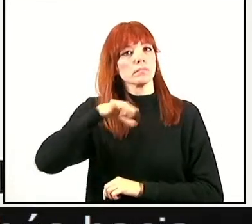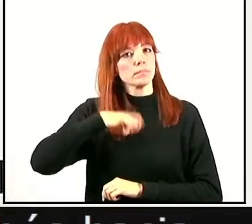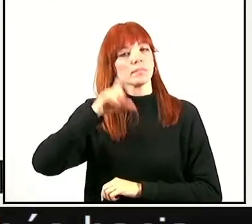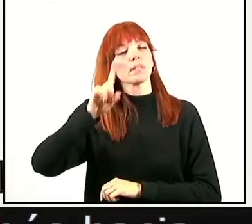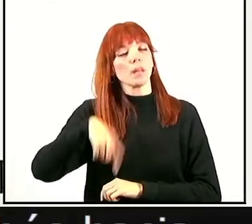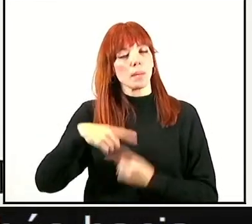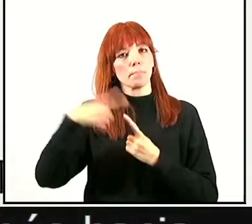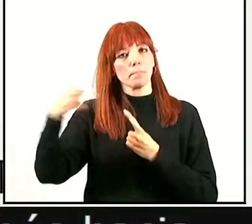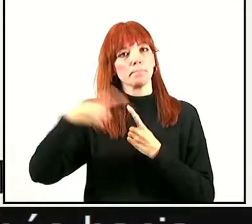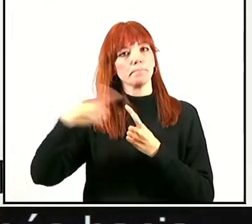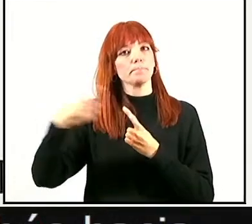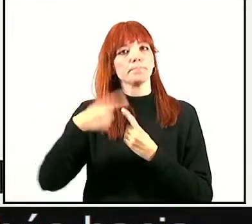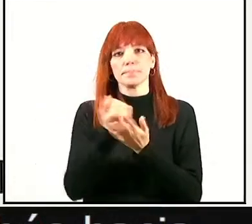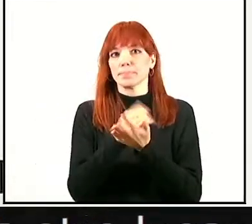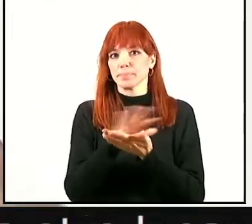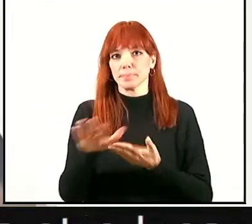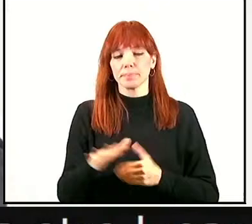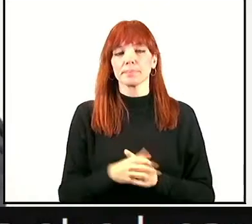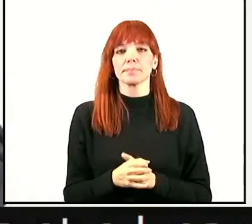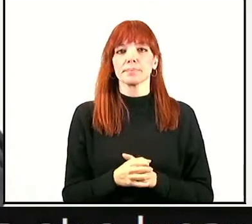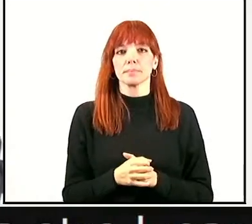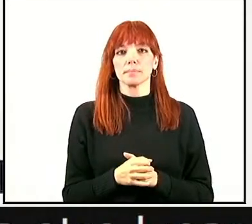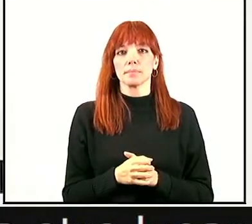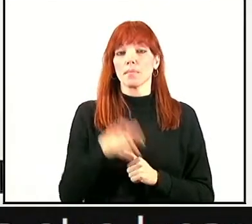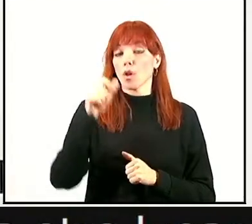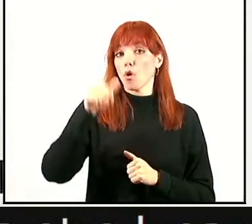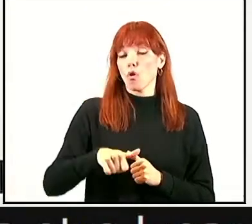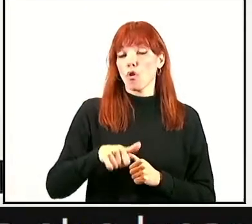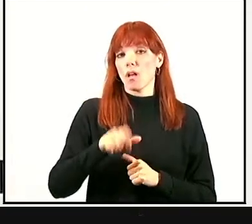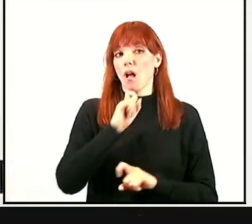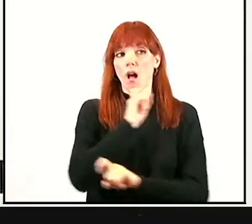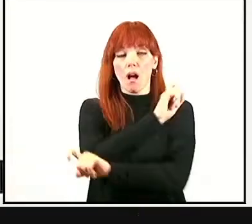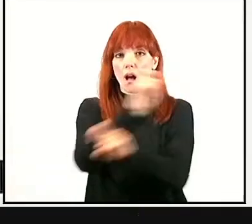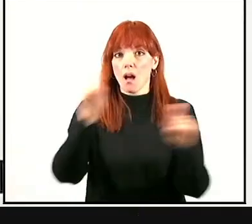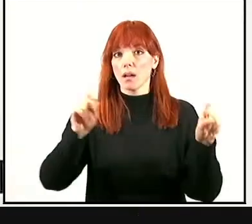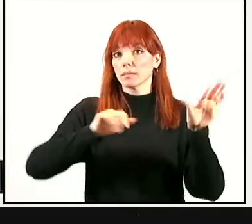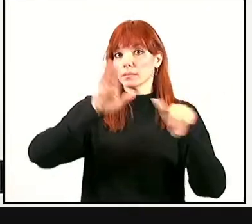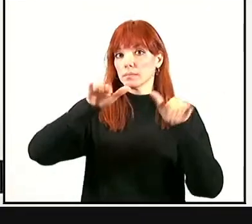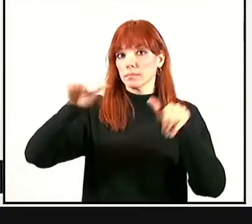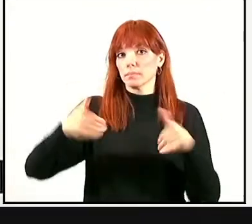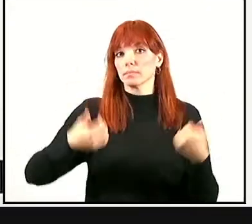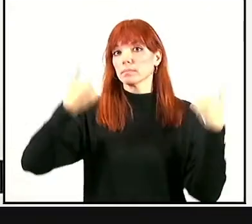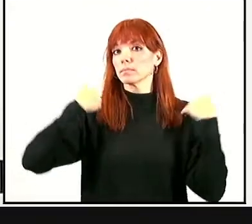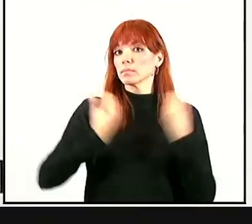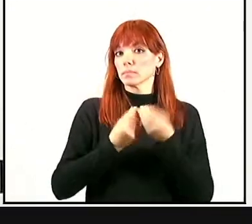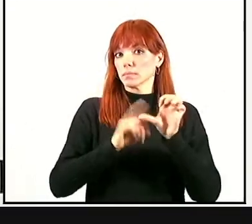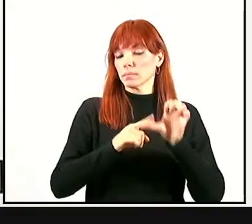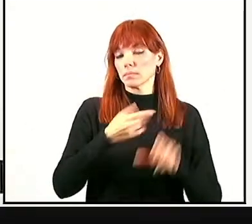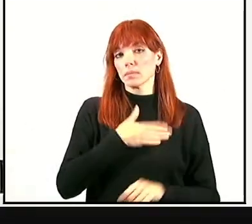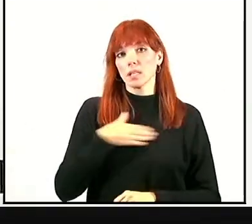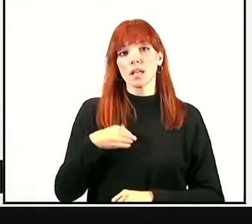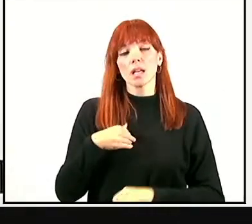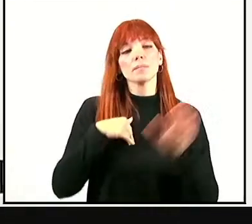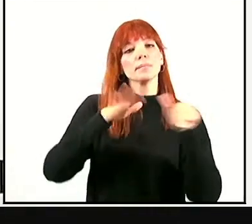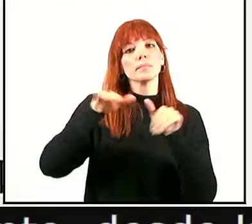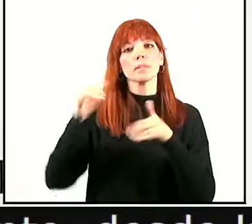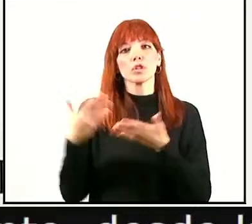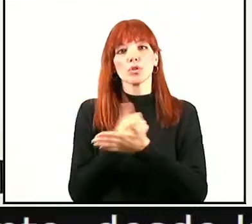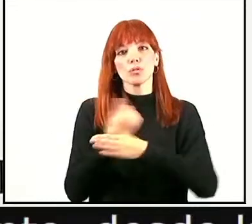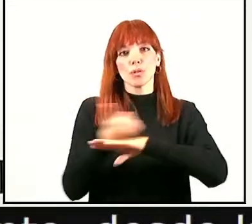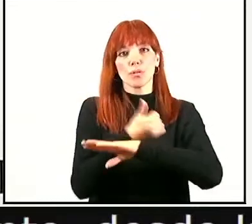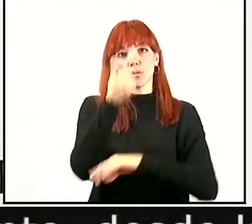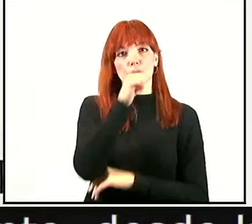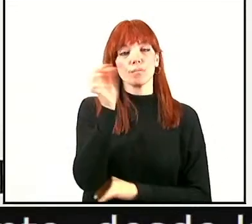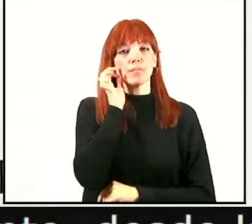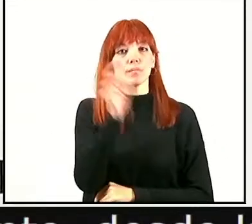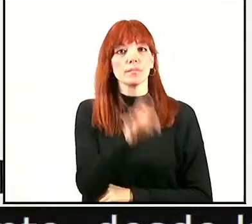gratuito. Nosotros hoy queríamos hacer un llamamiento. Desde la Junta de Extremadura queríamos hacer un llamamiento a todos los ciudadanos y a